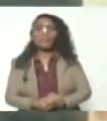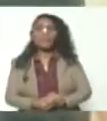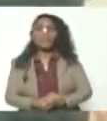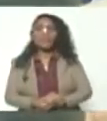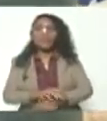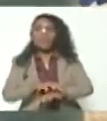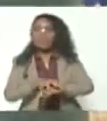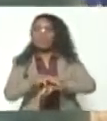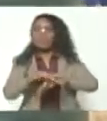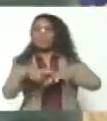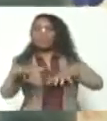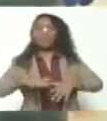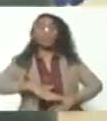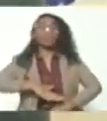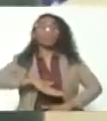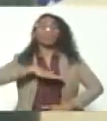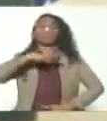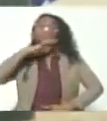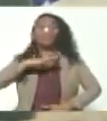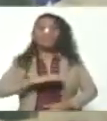Aquí están los